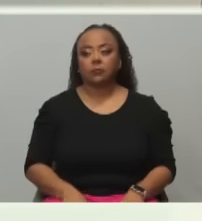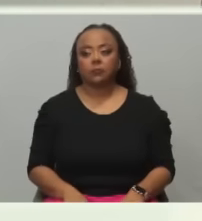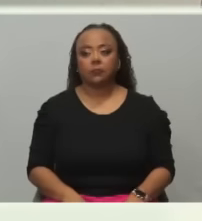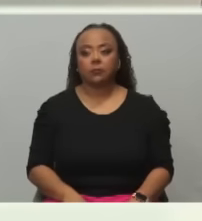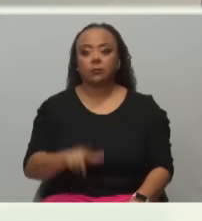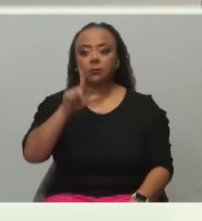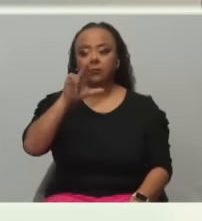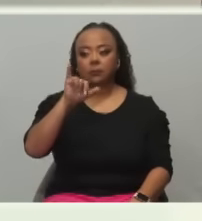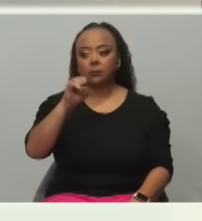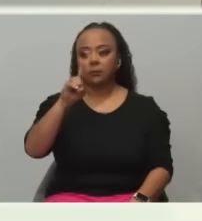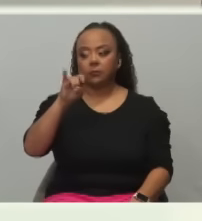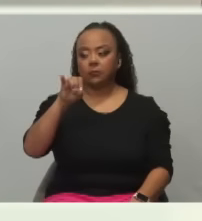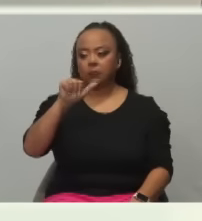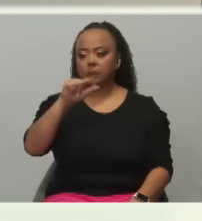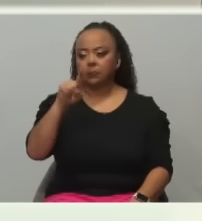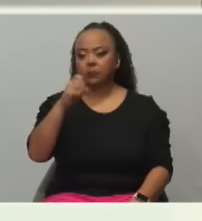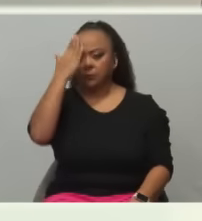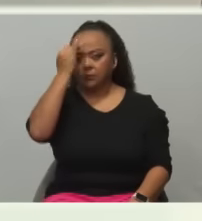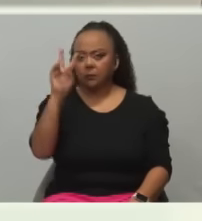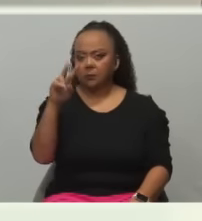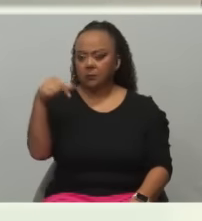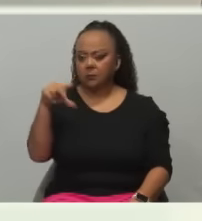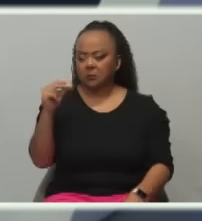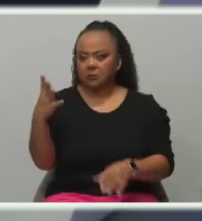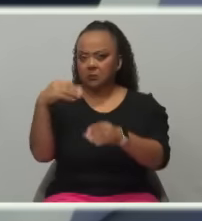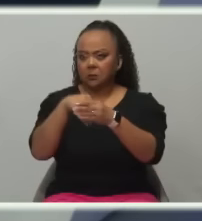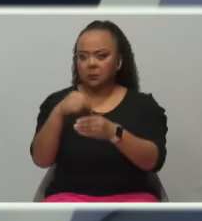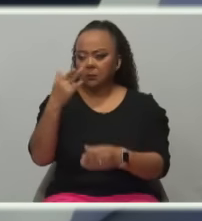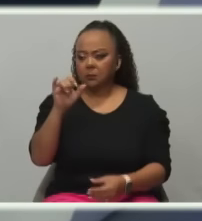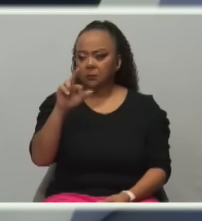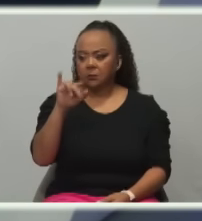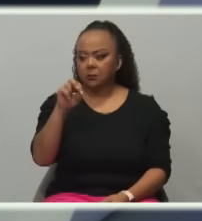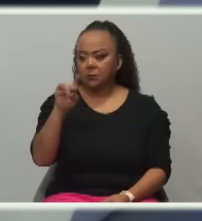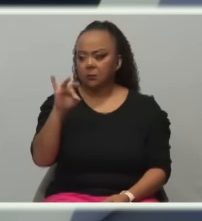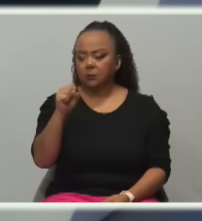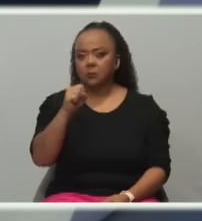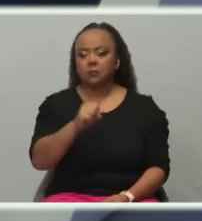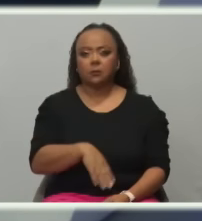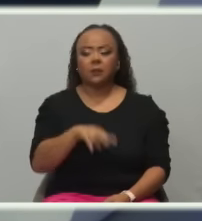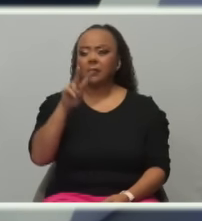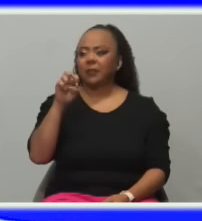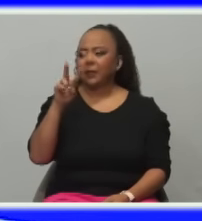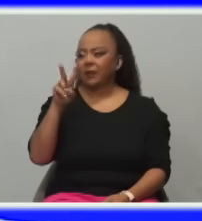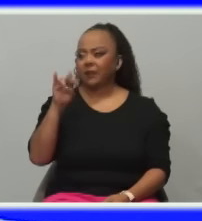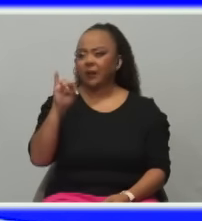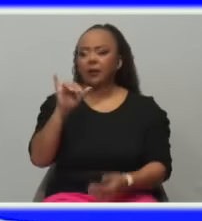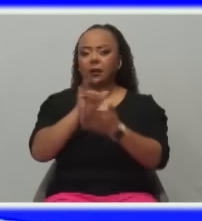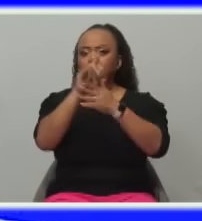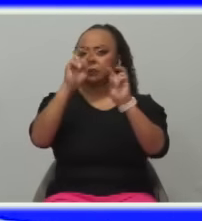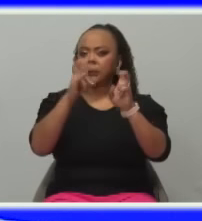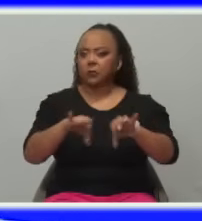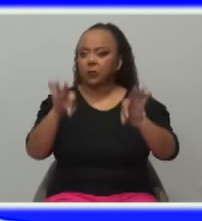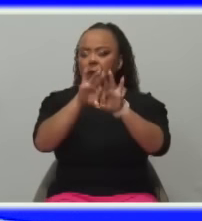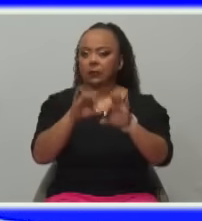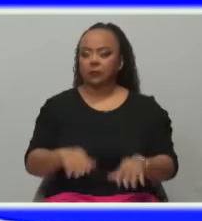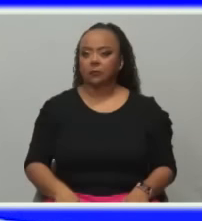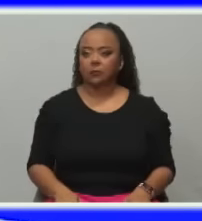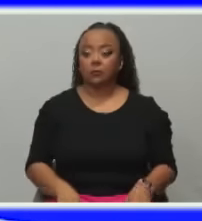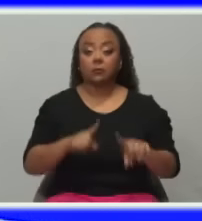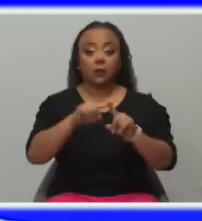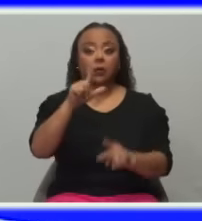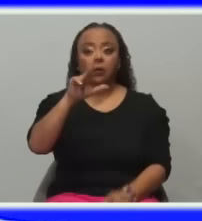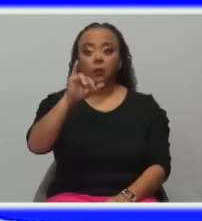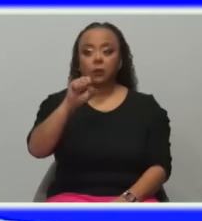Luis Díaz Por qué Vladimir no toma en cuenta tant chirina que vive o sea pero pero es tema importante ya estaba pero Luis